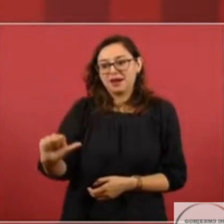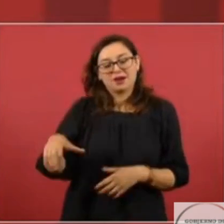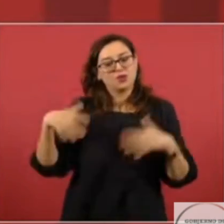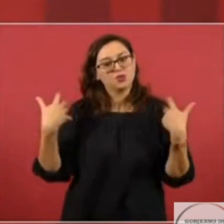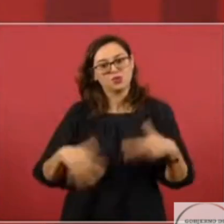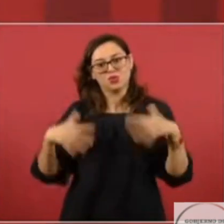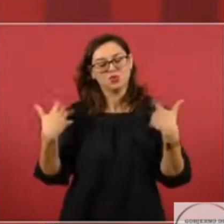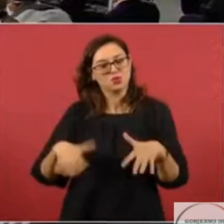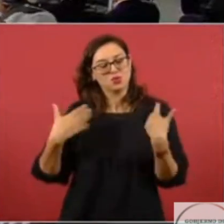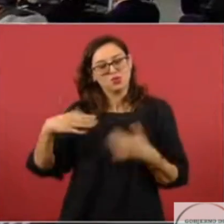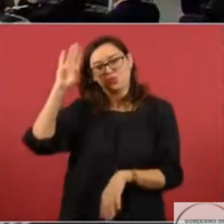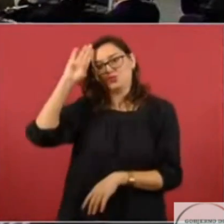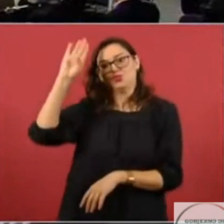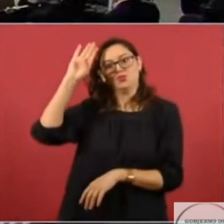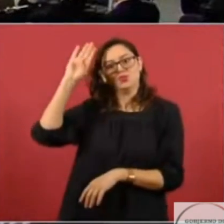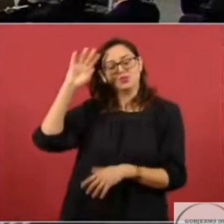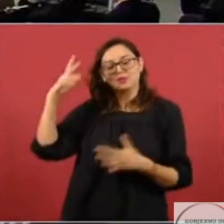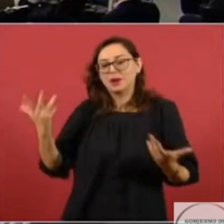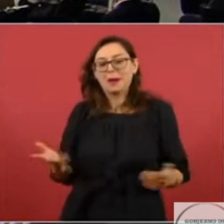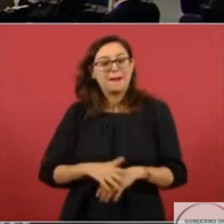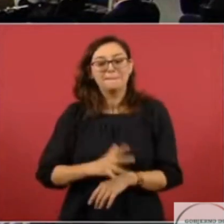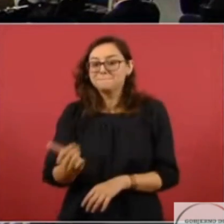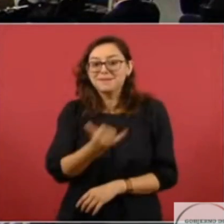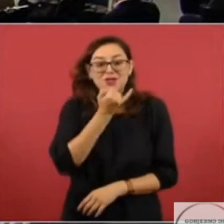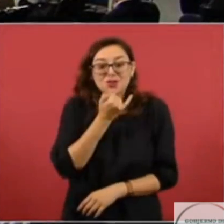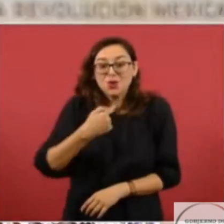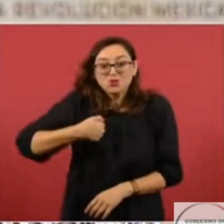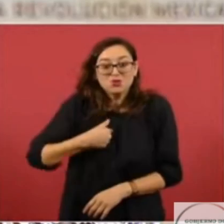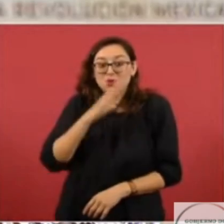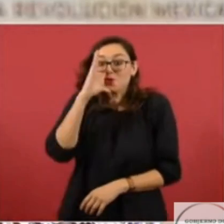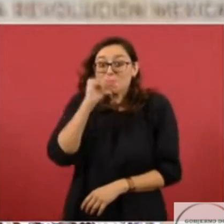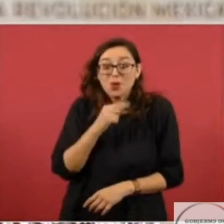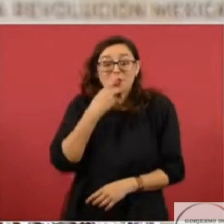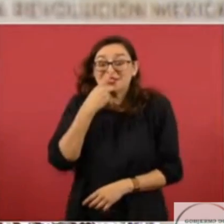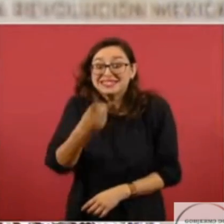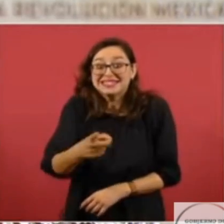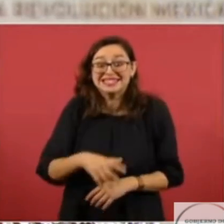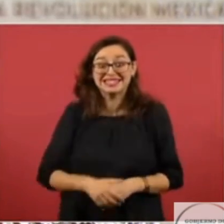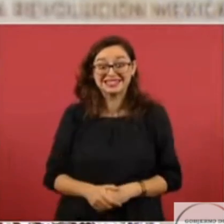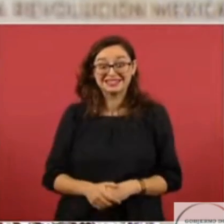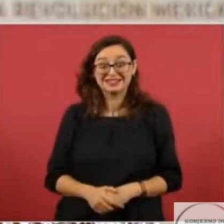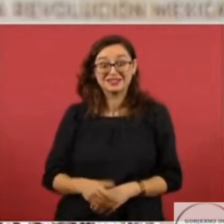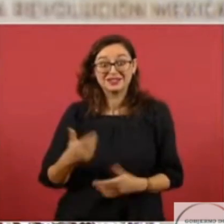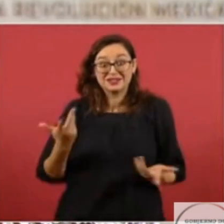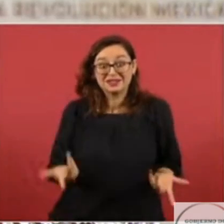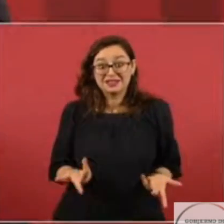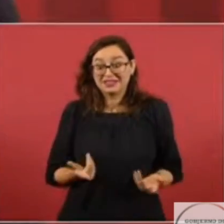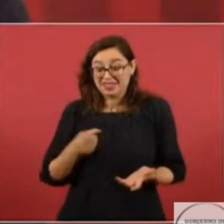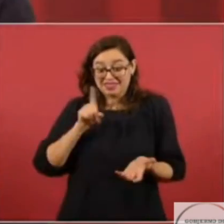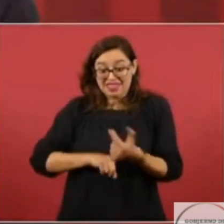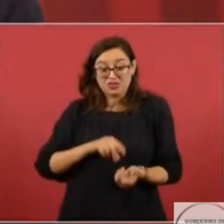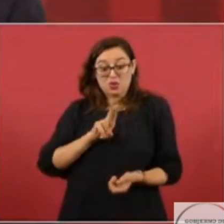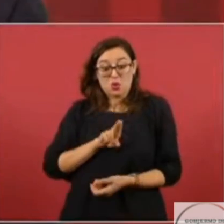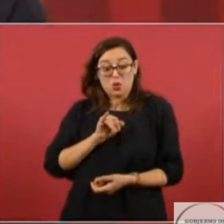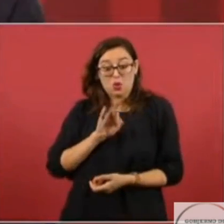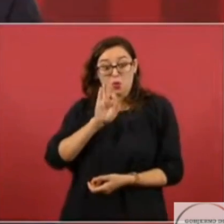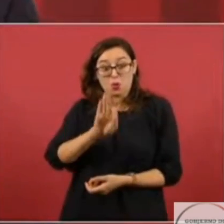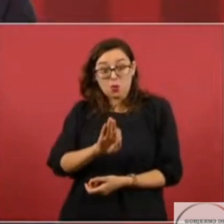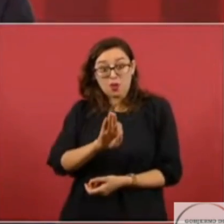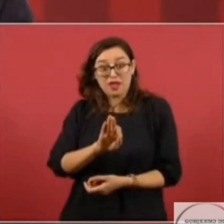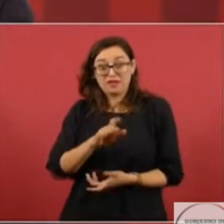también del público, cosa que otras UIF no hacen en el mundo. En el caso de nuestro país es una de